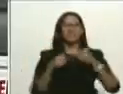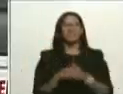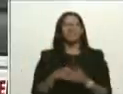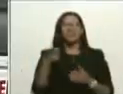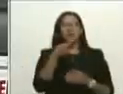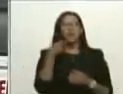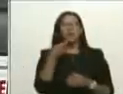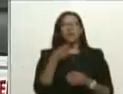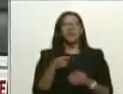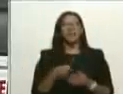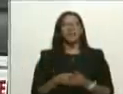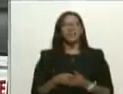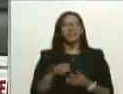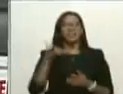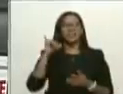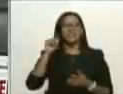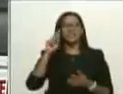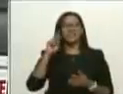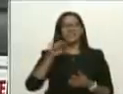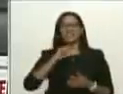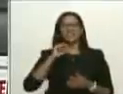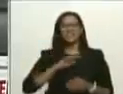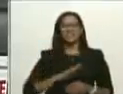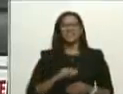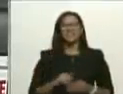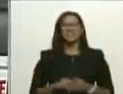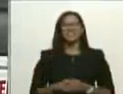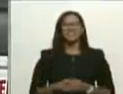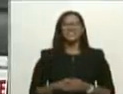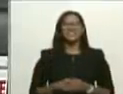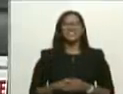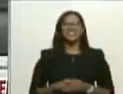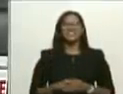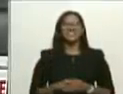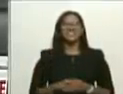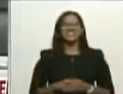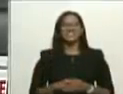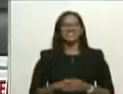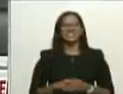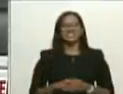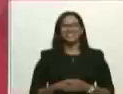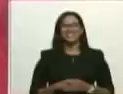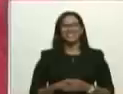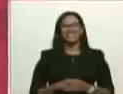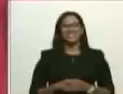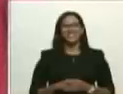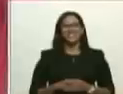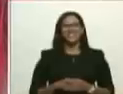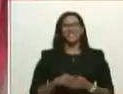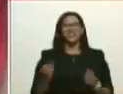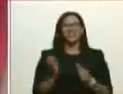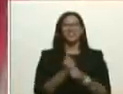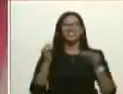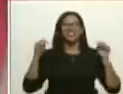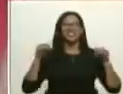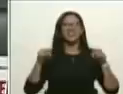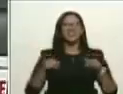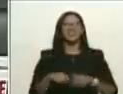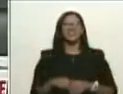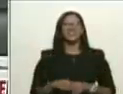vez, allá en Yare, y no lo conseguí. ¿Ah? Lo vengo a conseguir hoy,